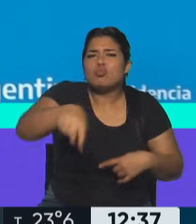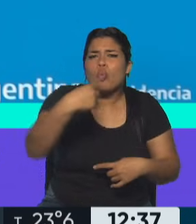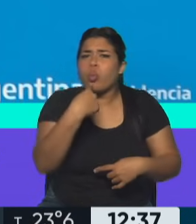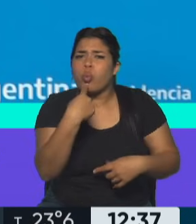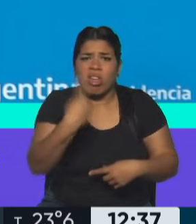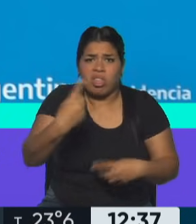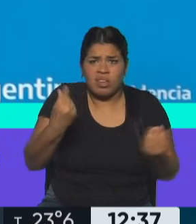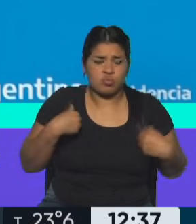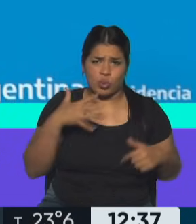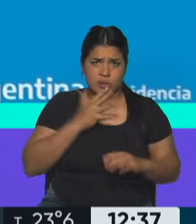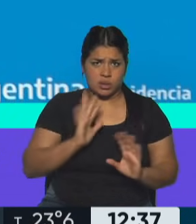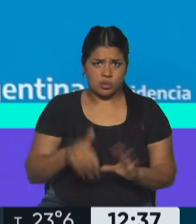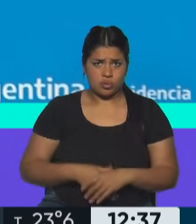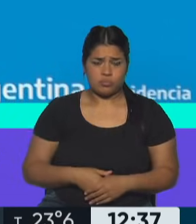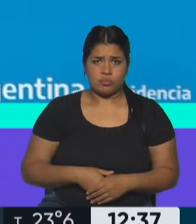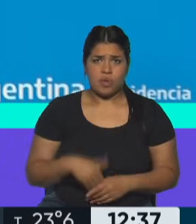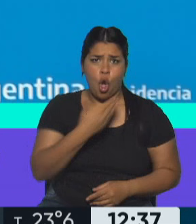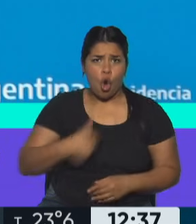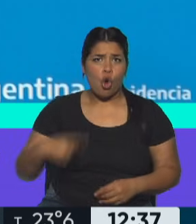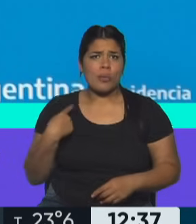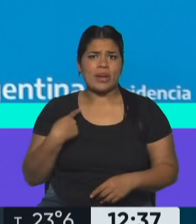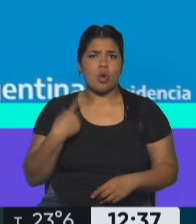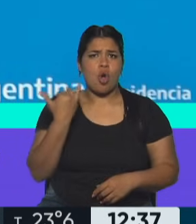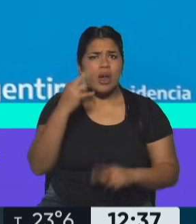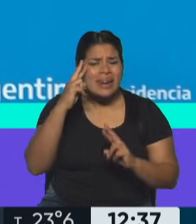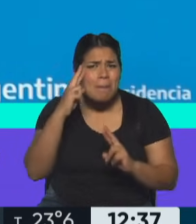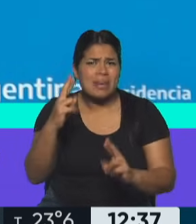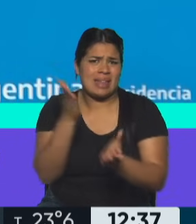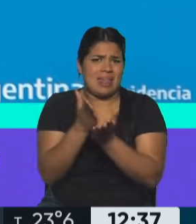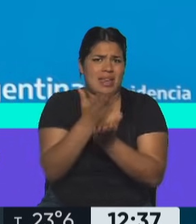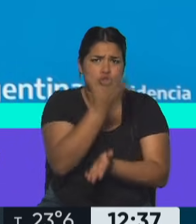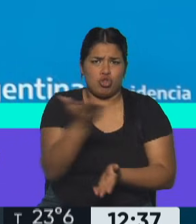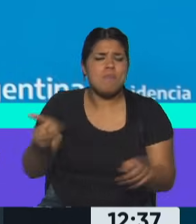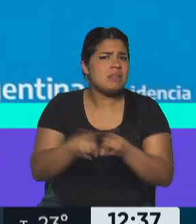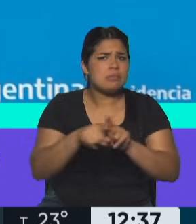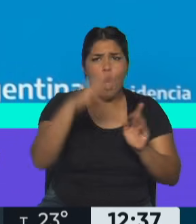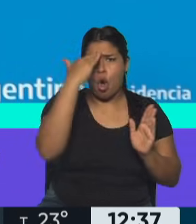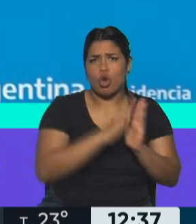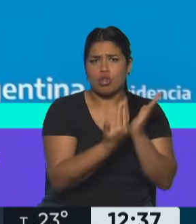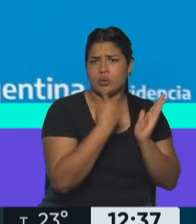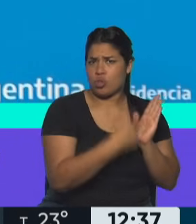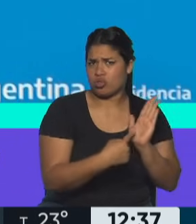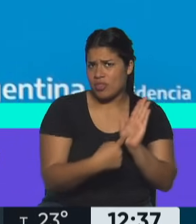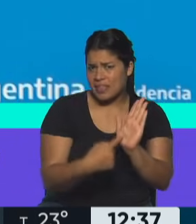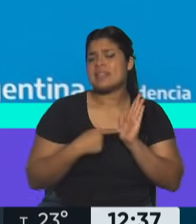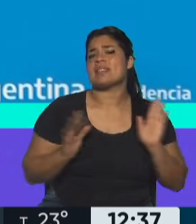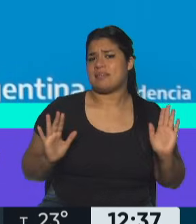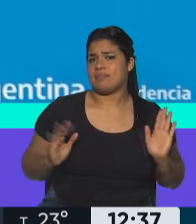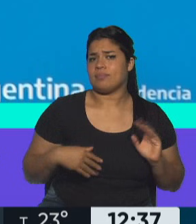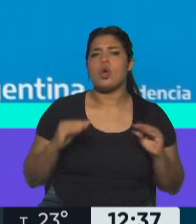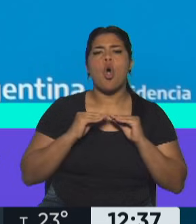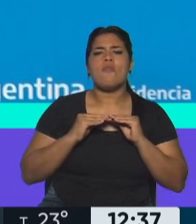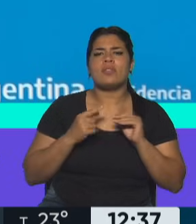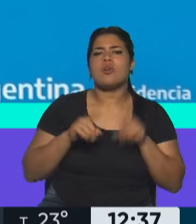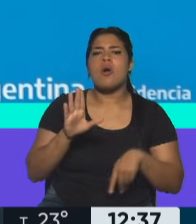gobierno que respeta el derecho, defiende el derecho que establece nuestra Constitución a la propiedad privada. Entonces, eso no está en conflicto. Lo que está